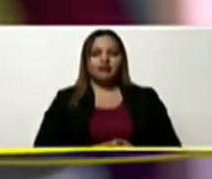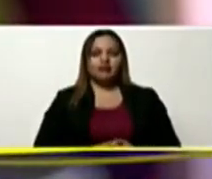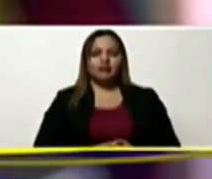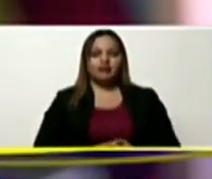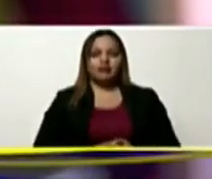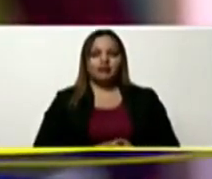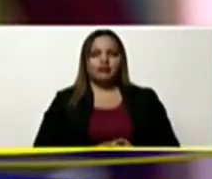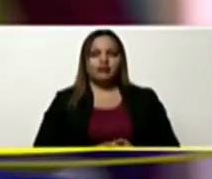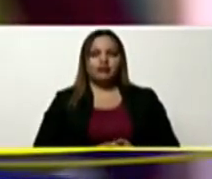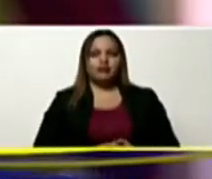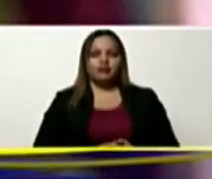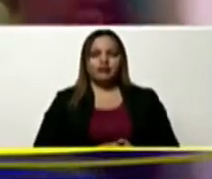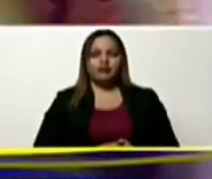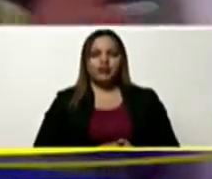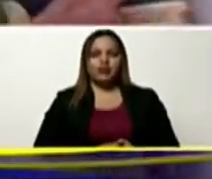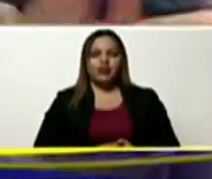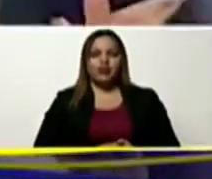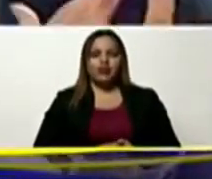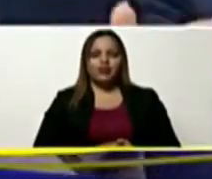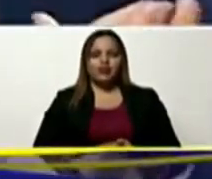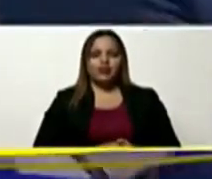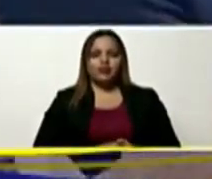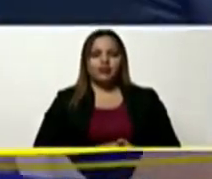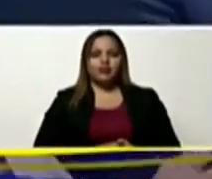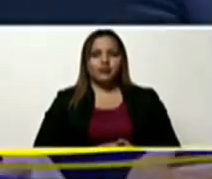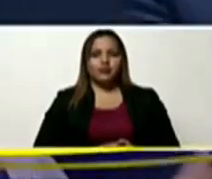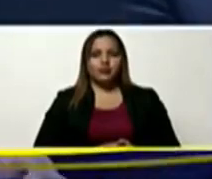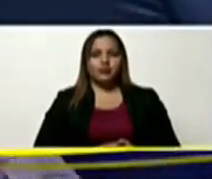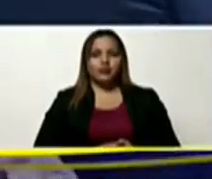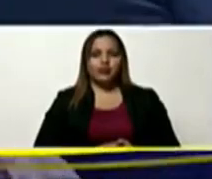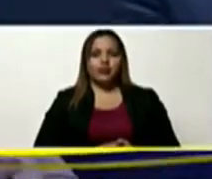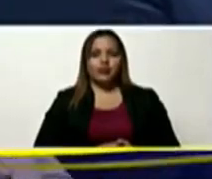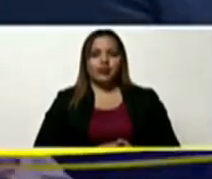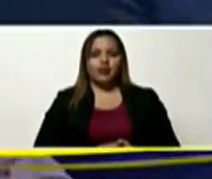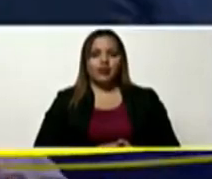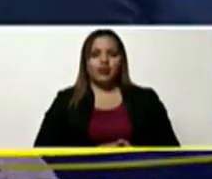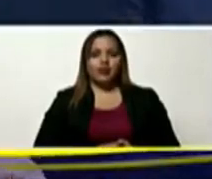hoguera de una adolescencia intemporal.